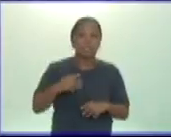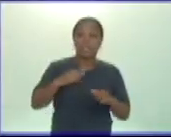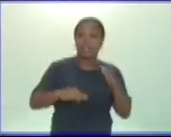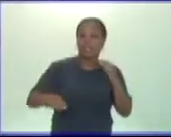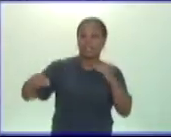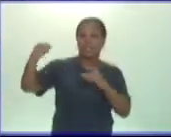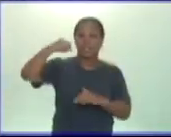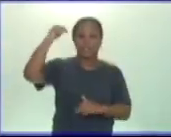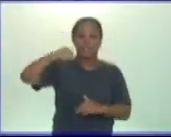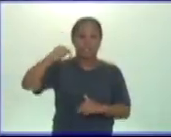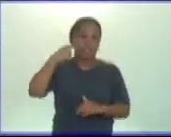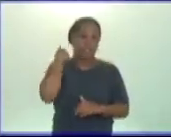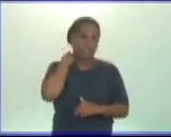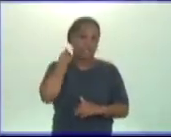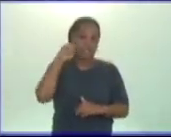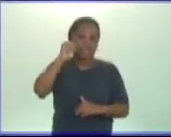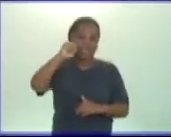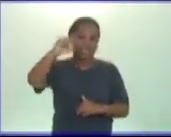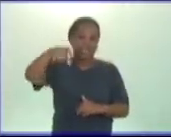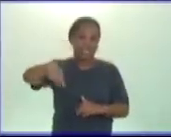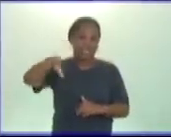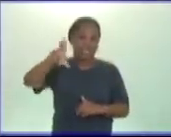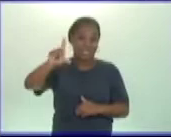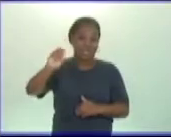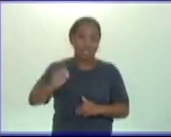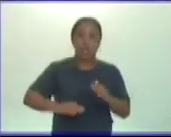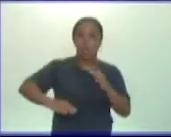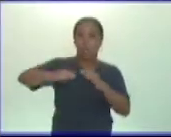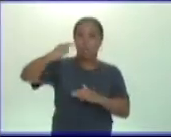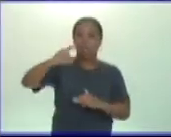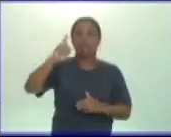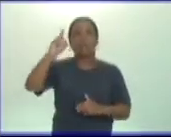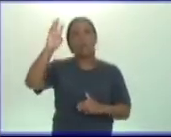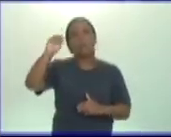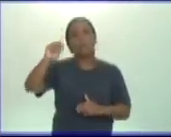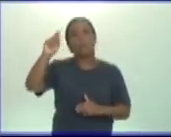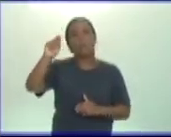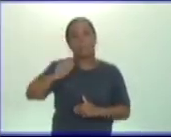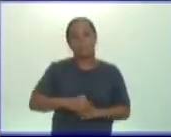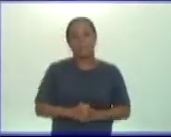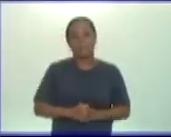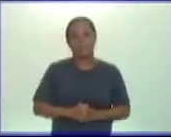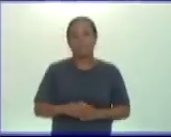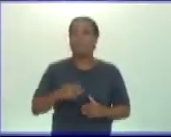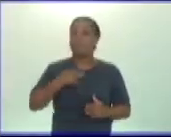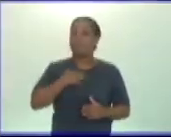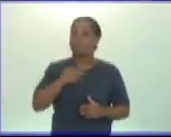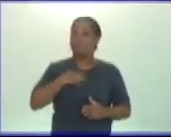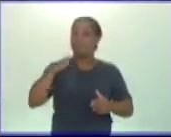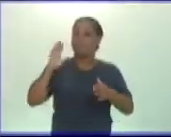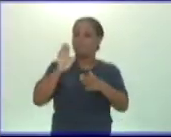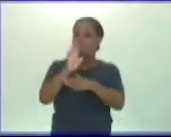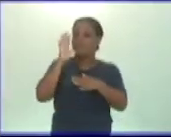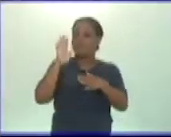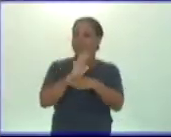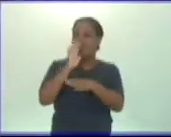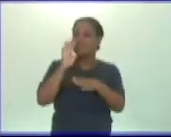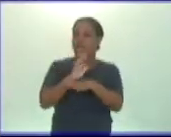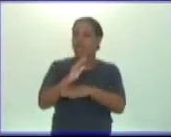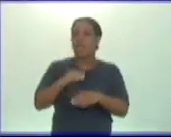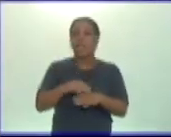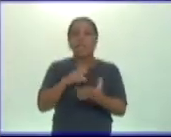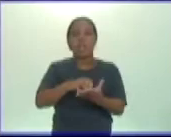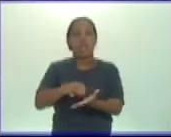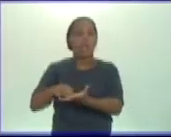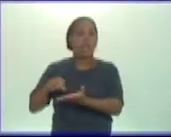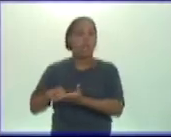en este siglo. Dicho aumento tendrá un impacto importante sobre las zonas costeras. Hasta fechas recientes,